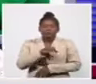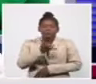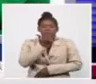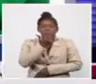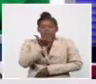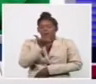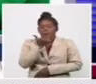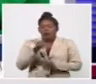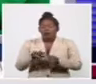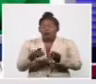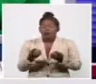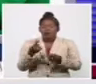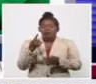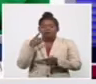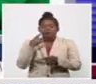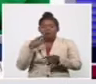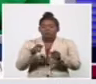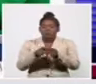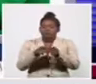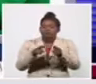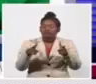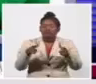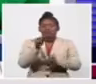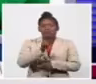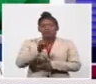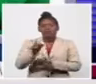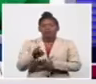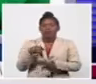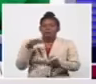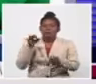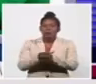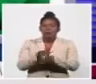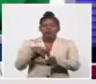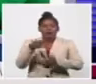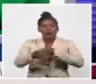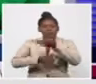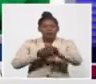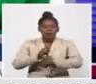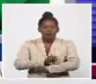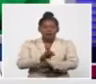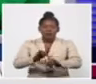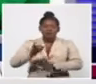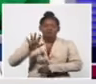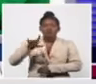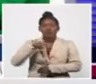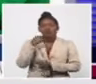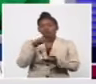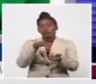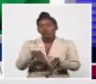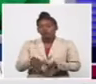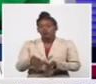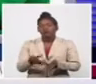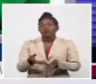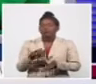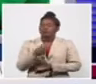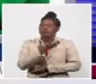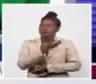impresiona tener que comenzar esta conferencia informando a estos 5 fallecidos. Un día triste, doctor. Un día triste,